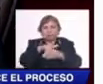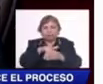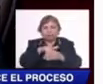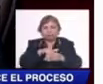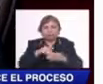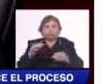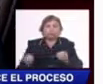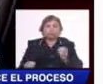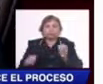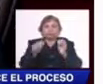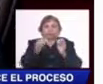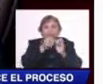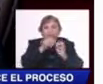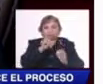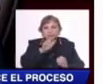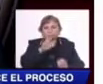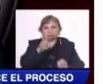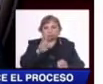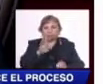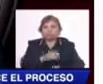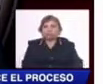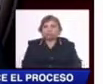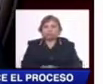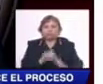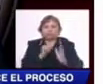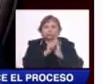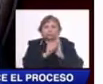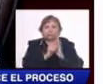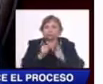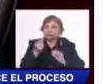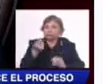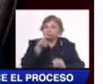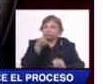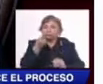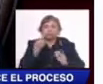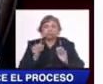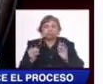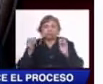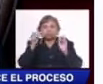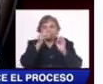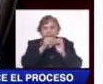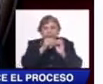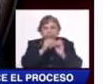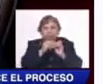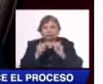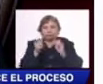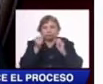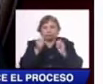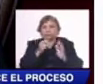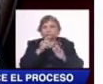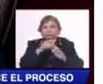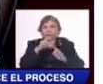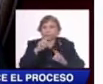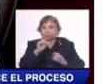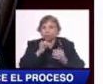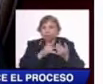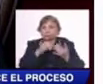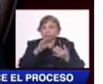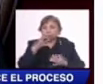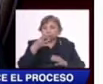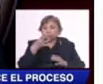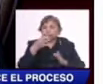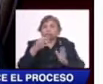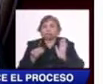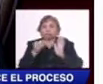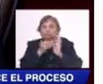generales complementarias 2023. Artículo único. Incorporación de la disposición transitoria especial cuarta